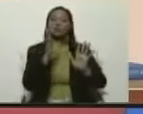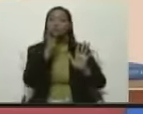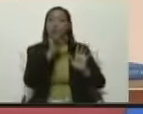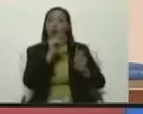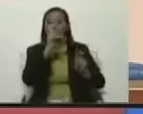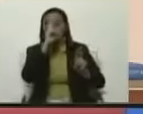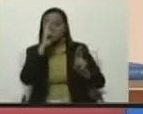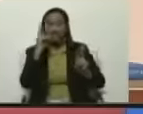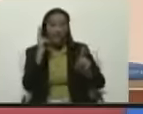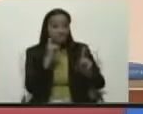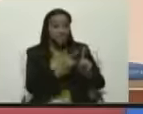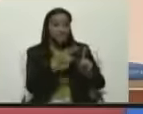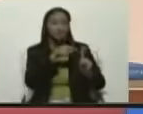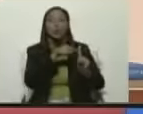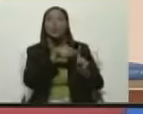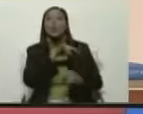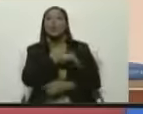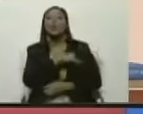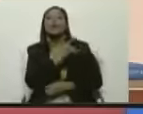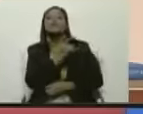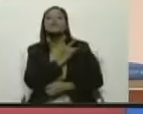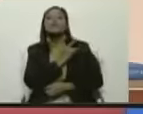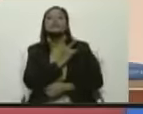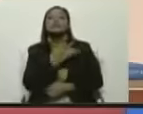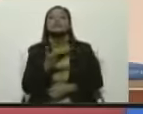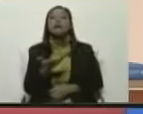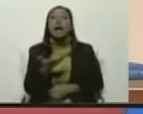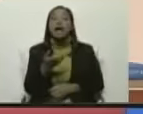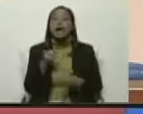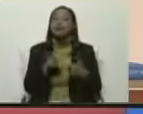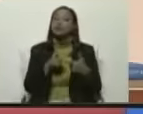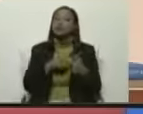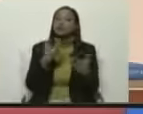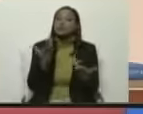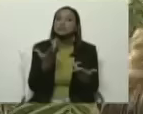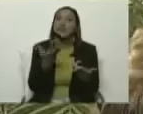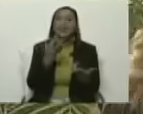Central, ¿qué tú crees que van a hacer cuando el CNE diga ganó Nicolás Maduro?